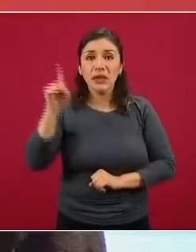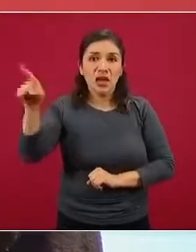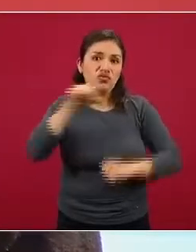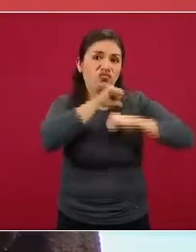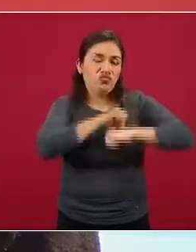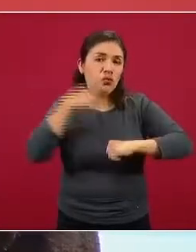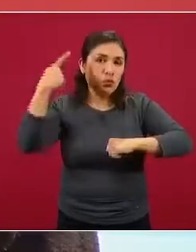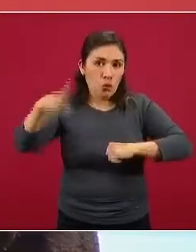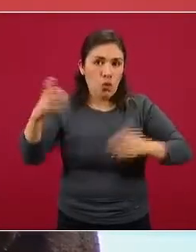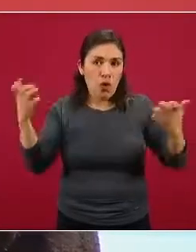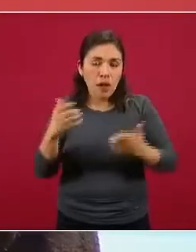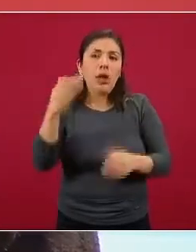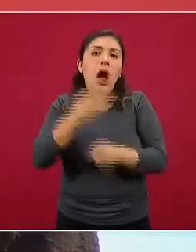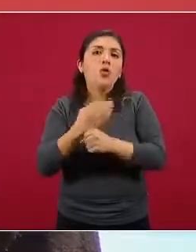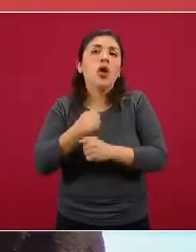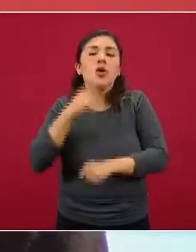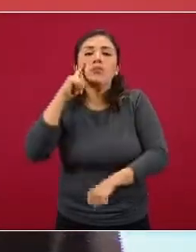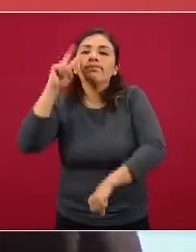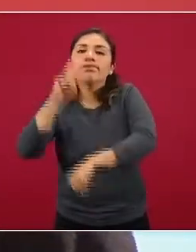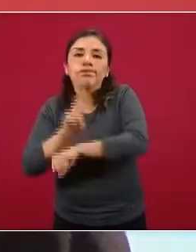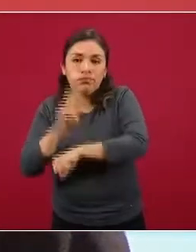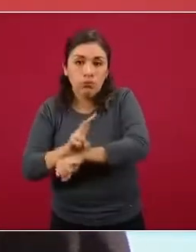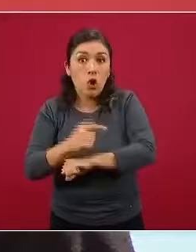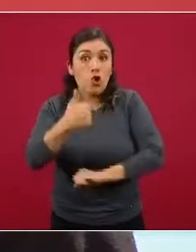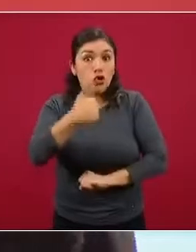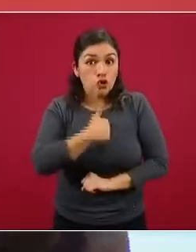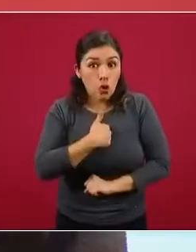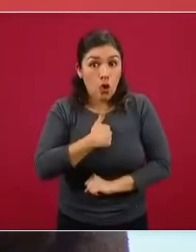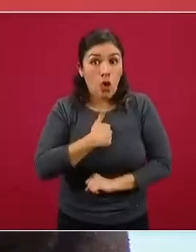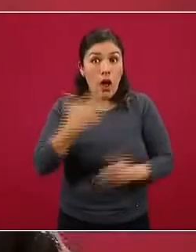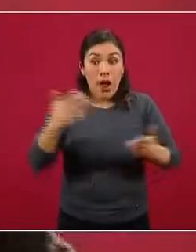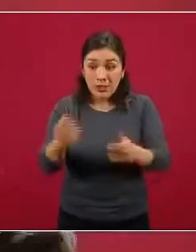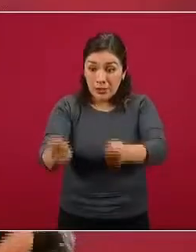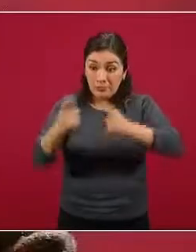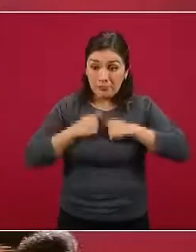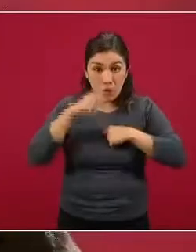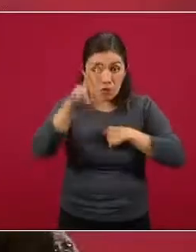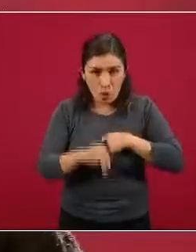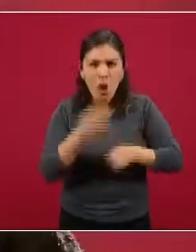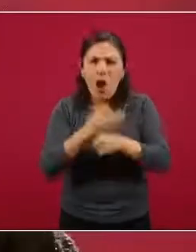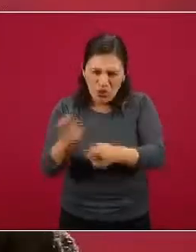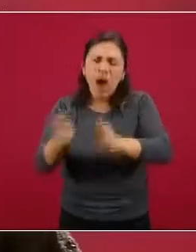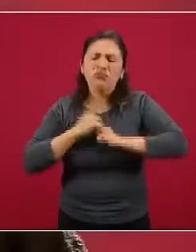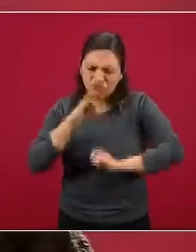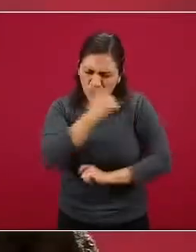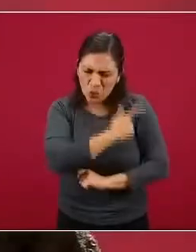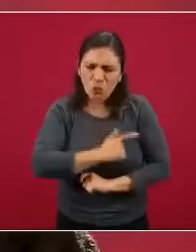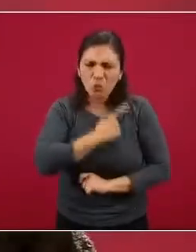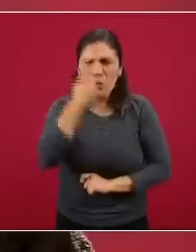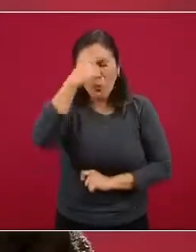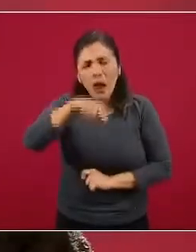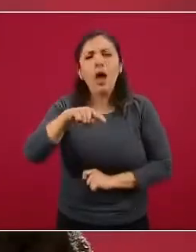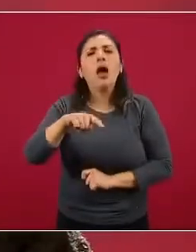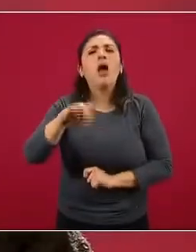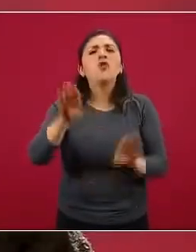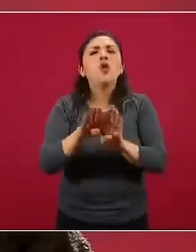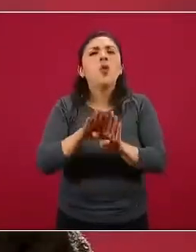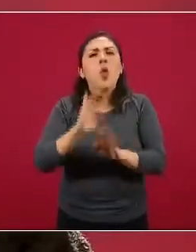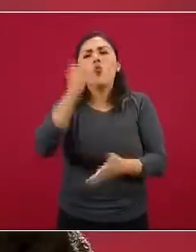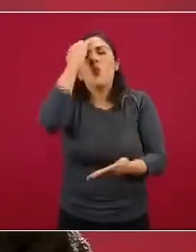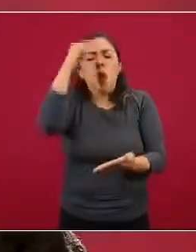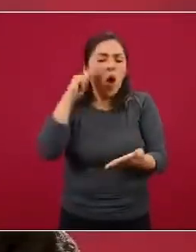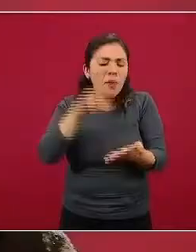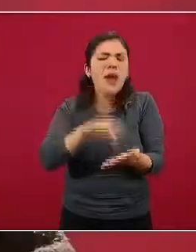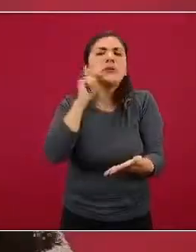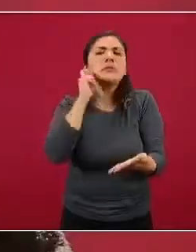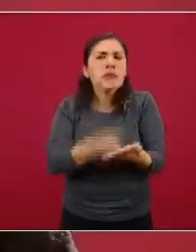autonomía técnica, pero ahora estoy a cargo de supervisar. No soy yo la ventanilla para recibirlos, lo recibo con mucho gusto para que podamos tomar